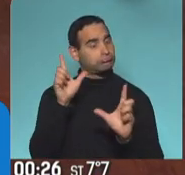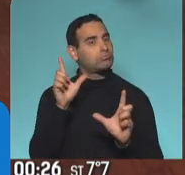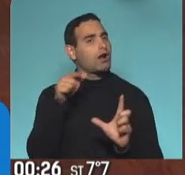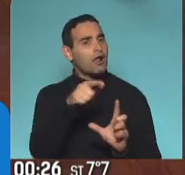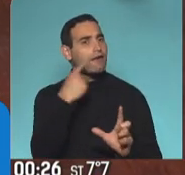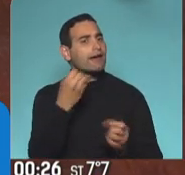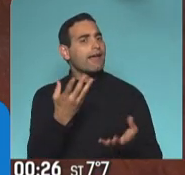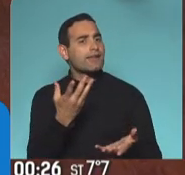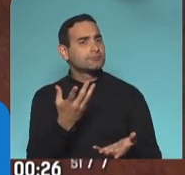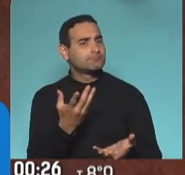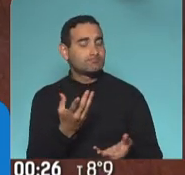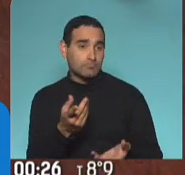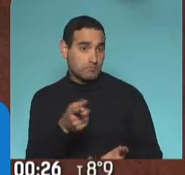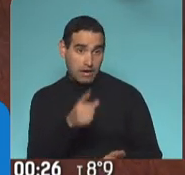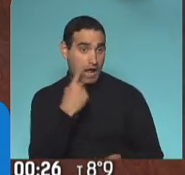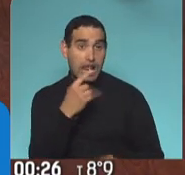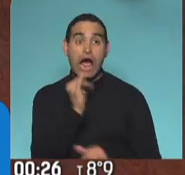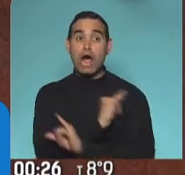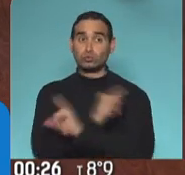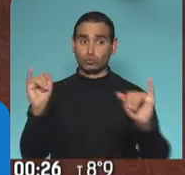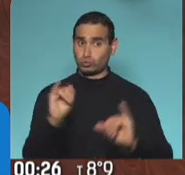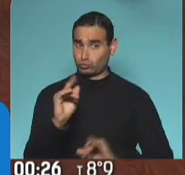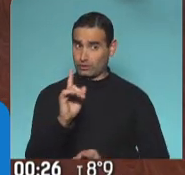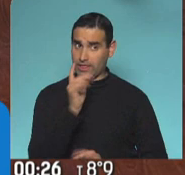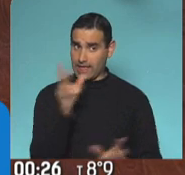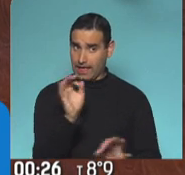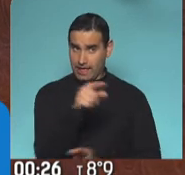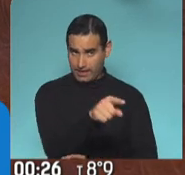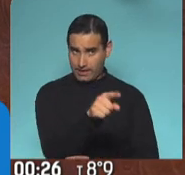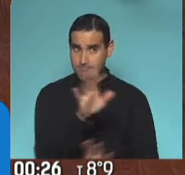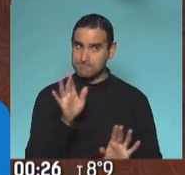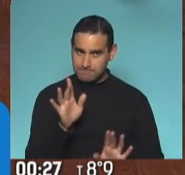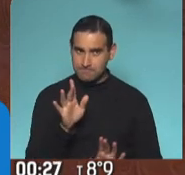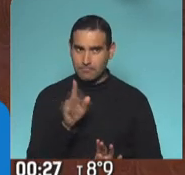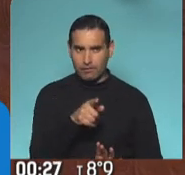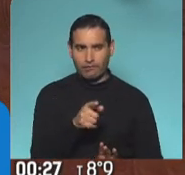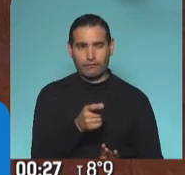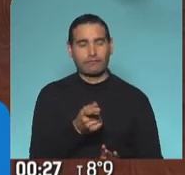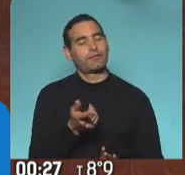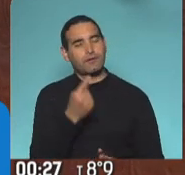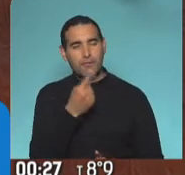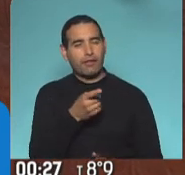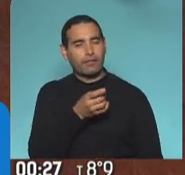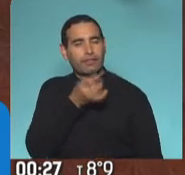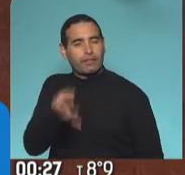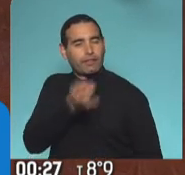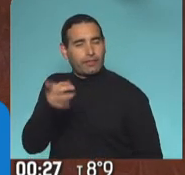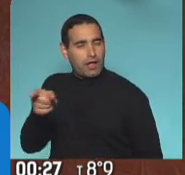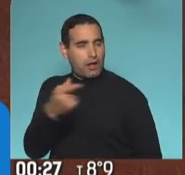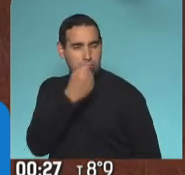ver dónde se posiciona fíjate que no hace ni anuncios radicales para seguir tirándole leña al fuego y como